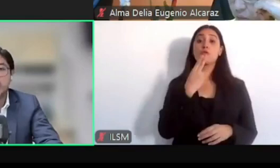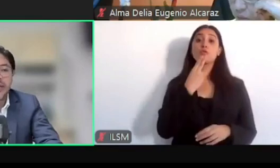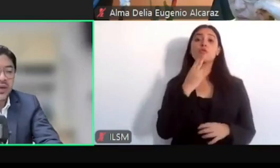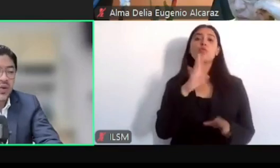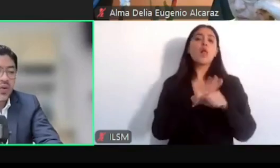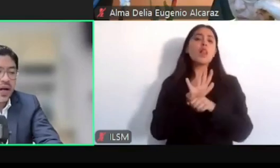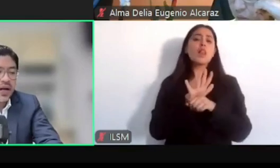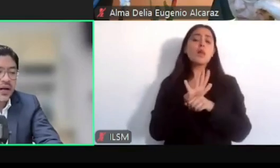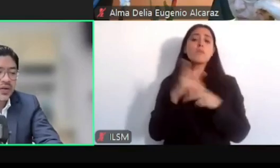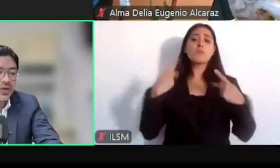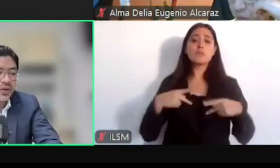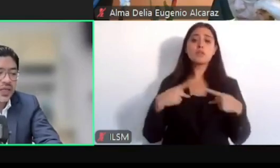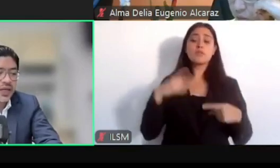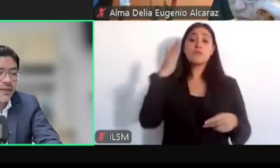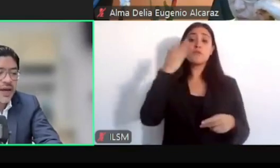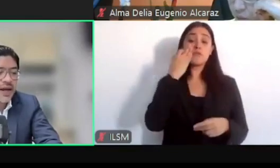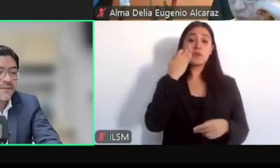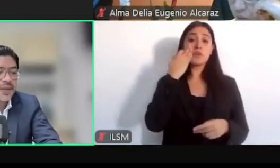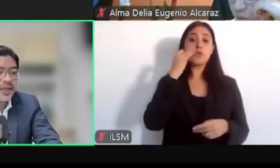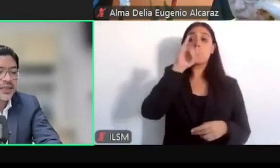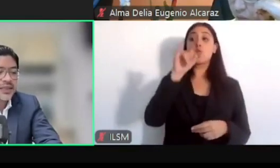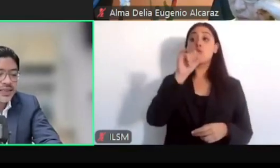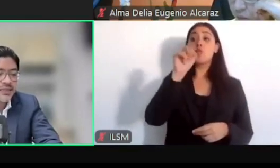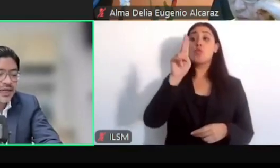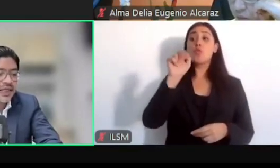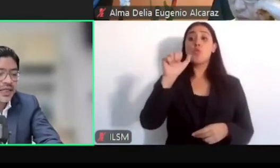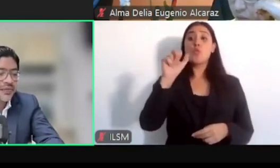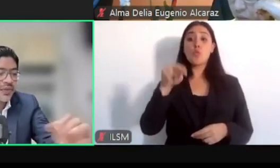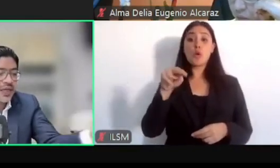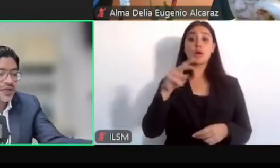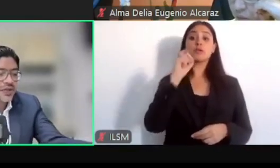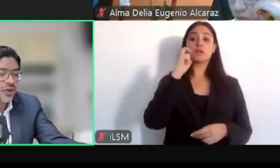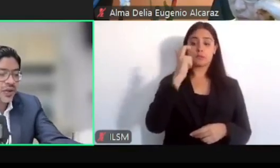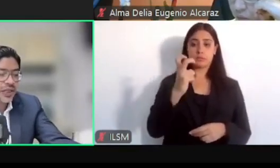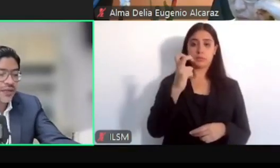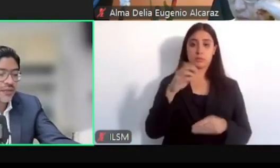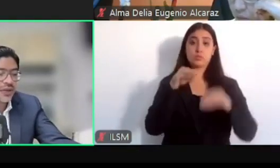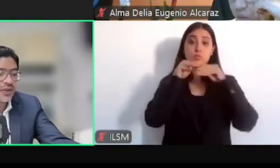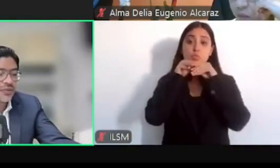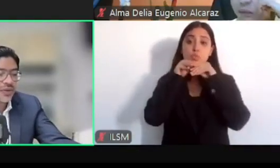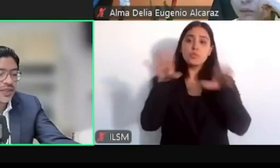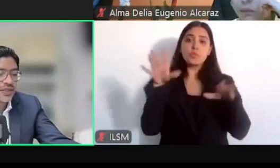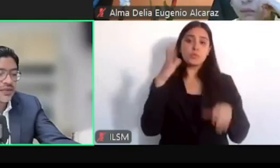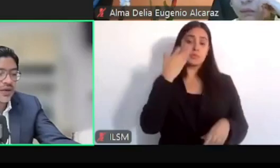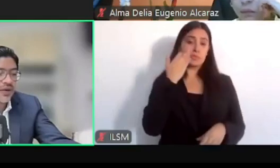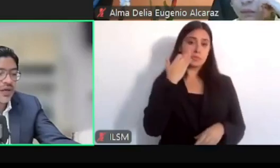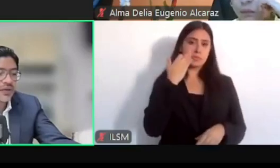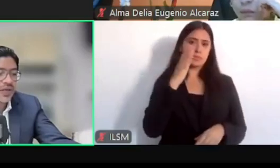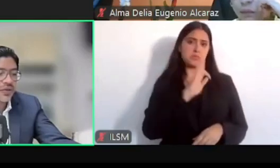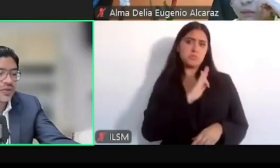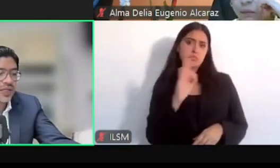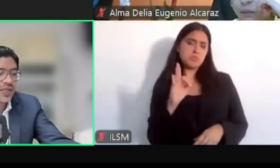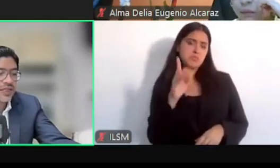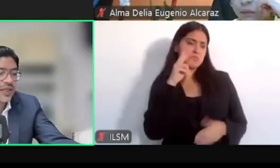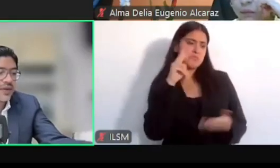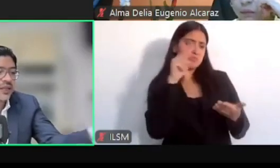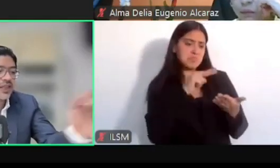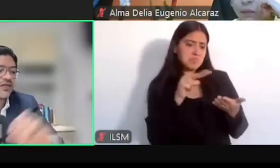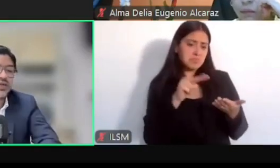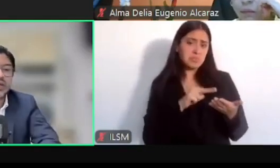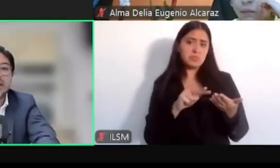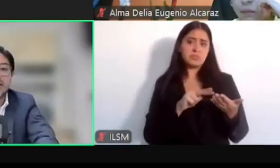denominado Juan Carlos Ortega vara se estima que dicha publicación contiene elementos que podrían ser valorados a la luz de las